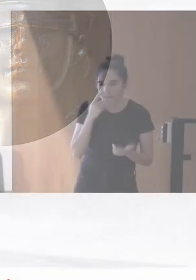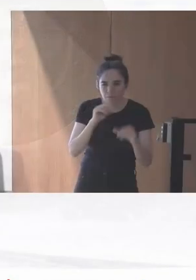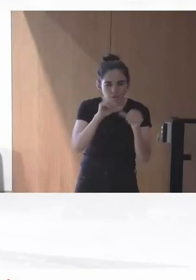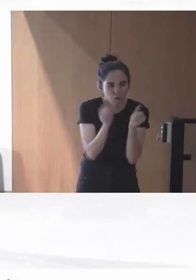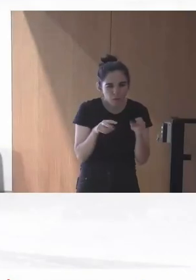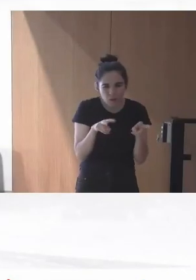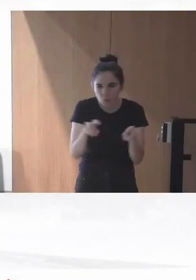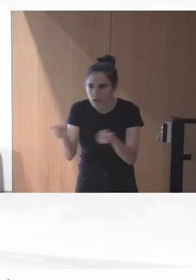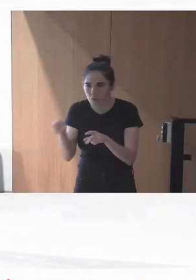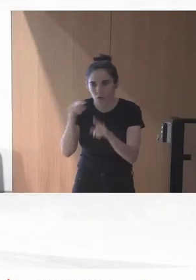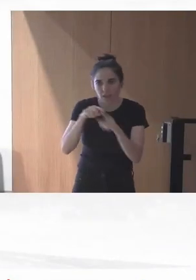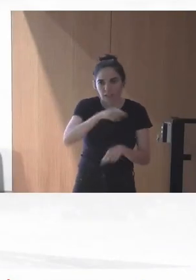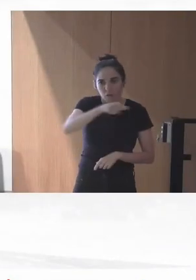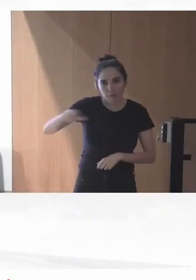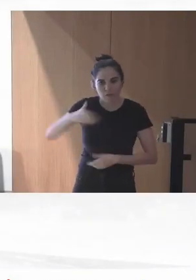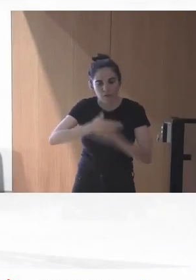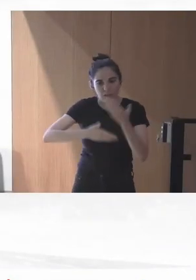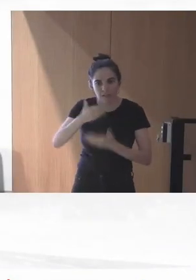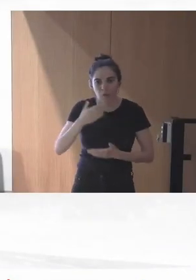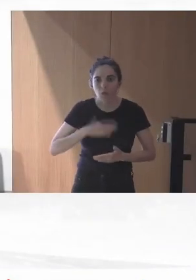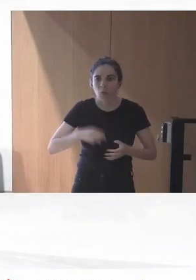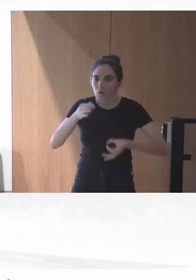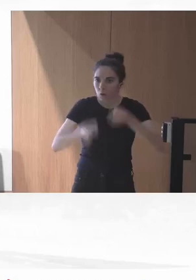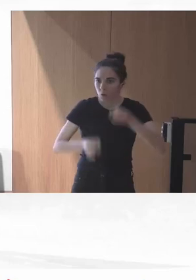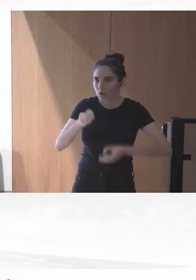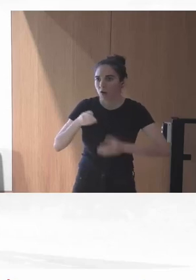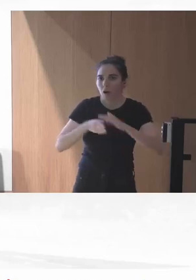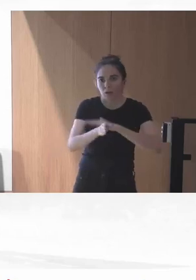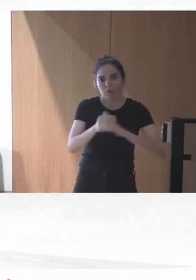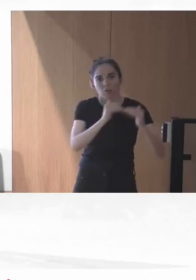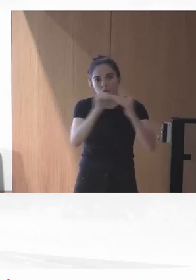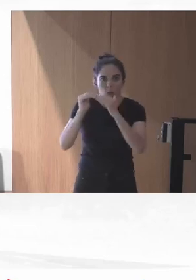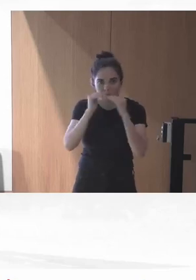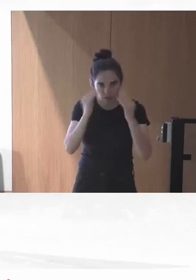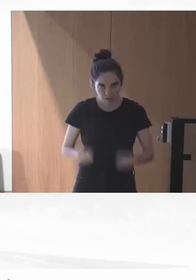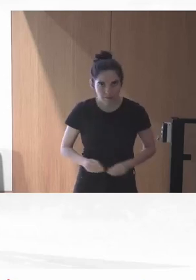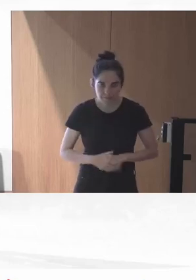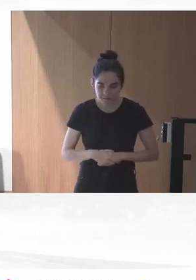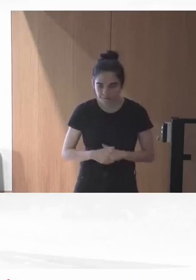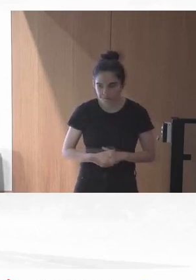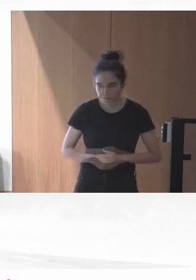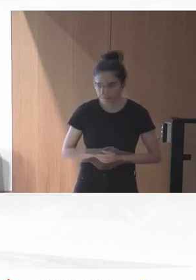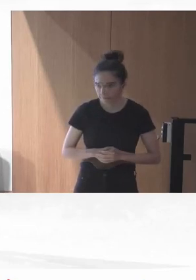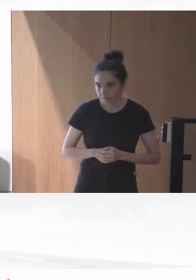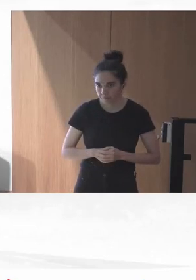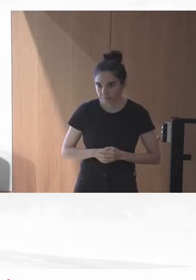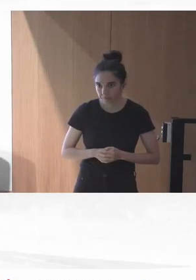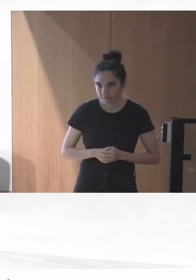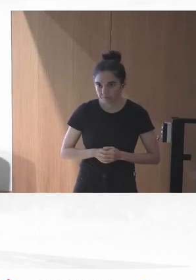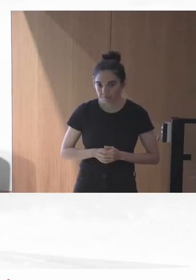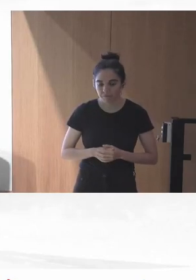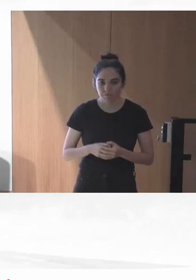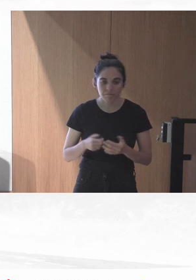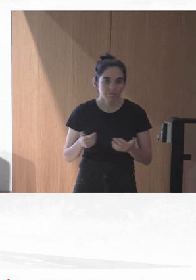con discapacidad puedan acceder a la justicia en igualdad de condiciones. Bueno,